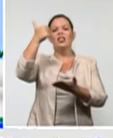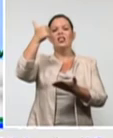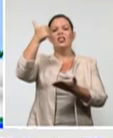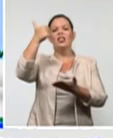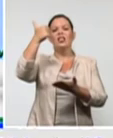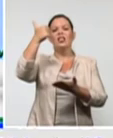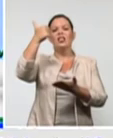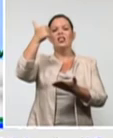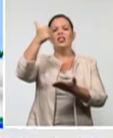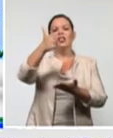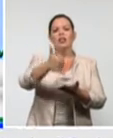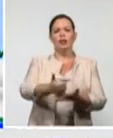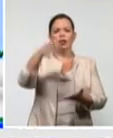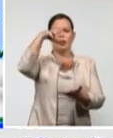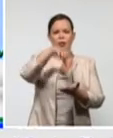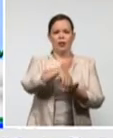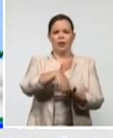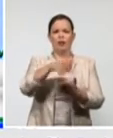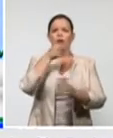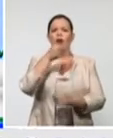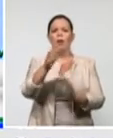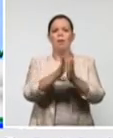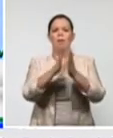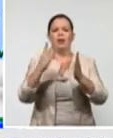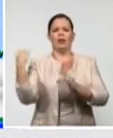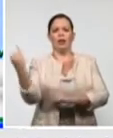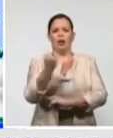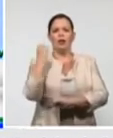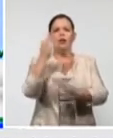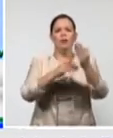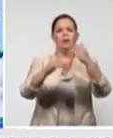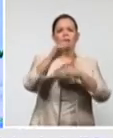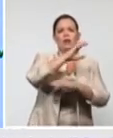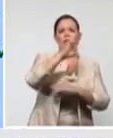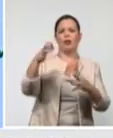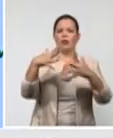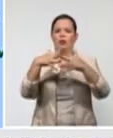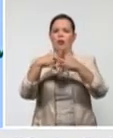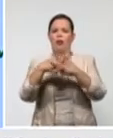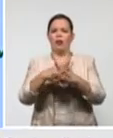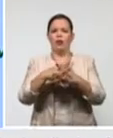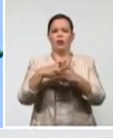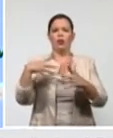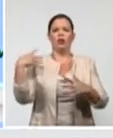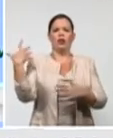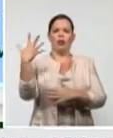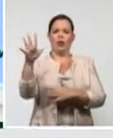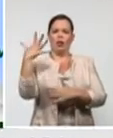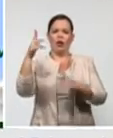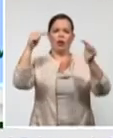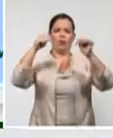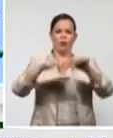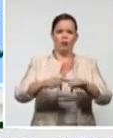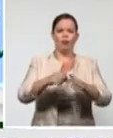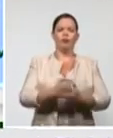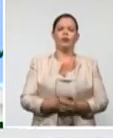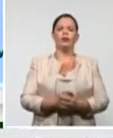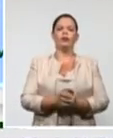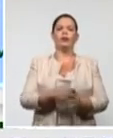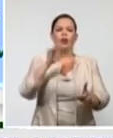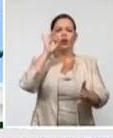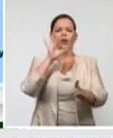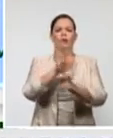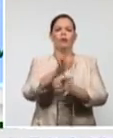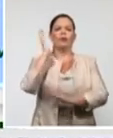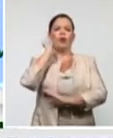Del Centro de Prensa Internacional del Ministerio de Relaciones Exteriores de la República de Cuba. De inmediato iniciamos la conferencia de prensa del Ministerio